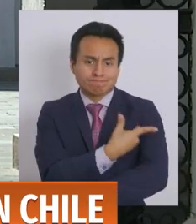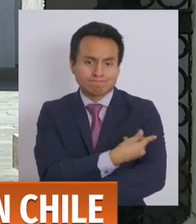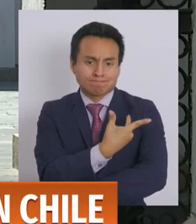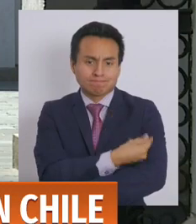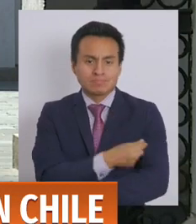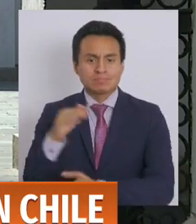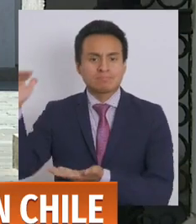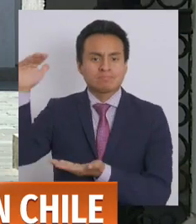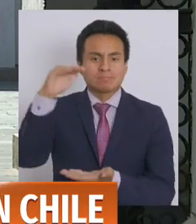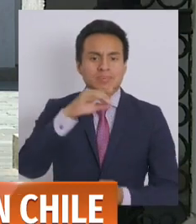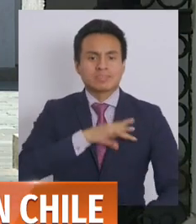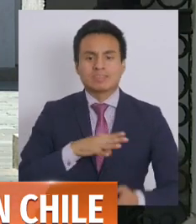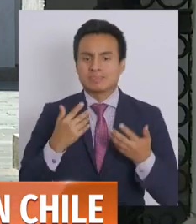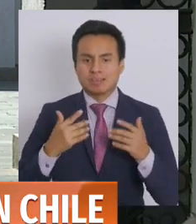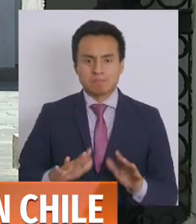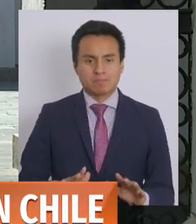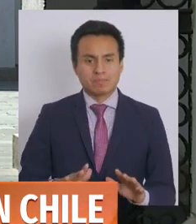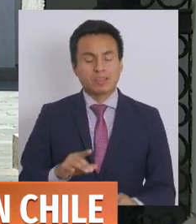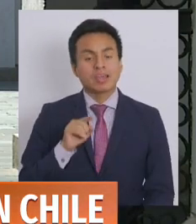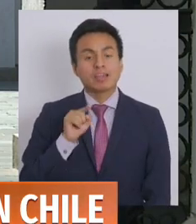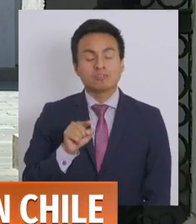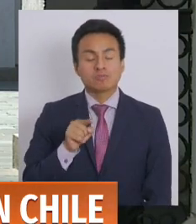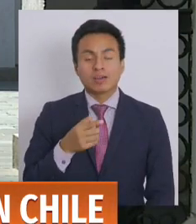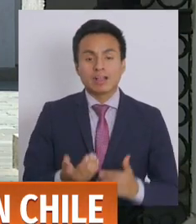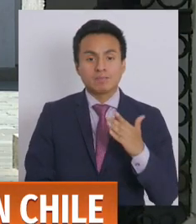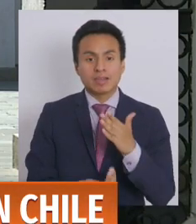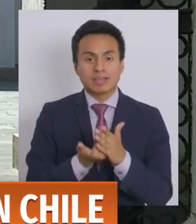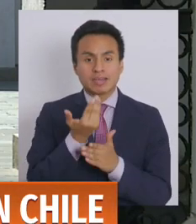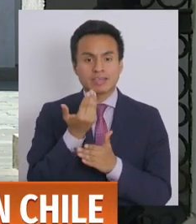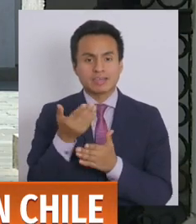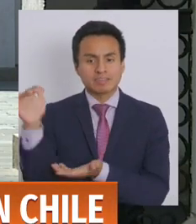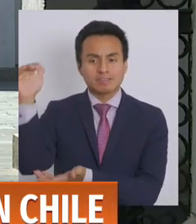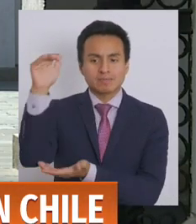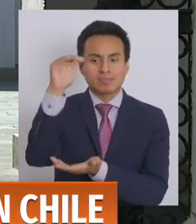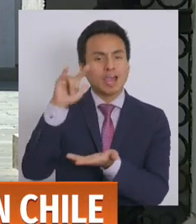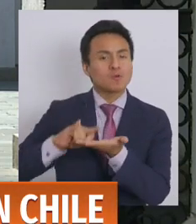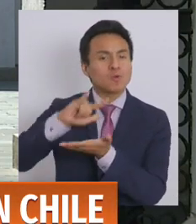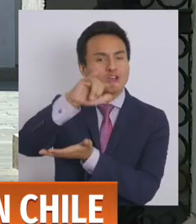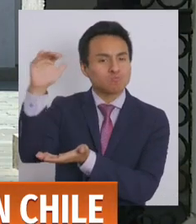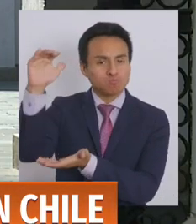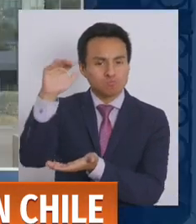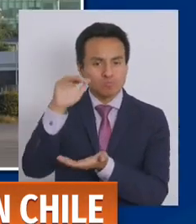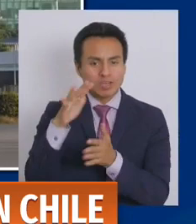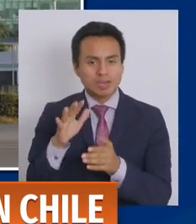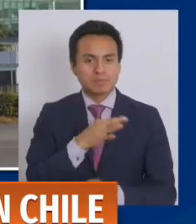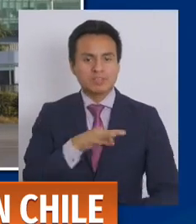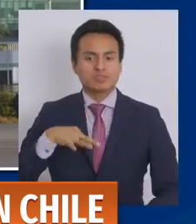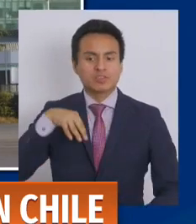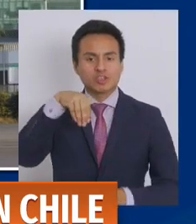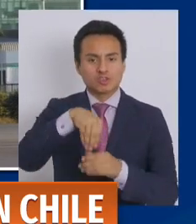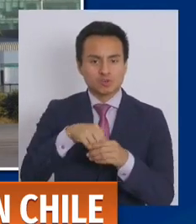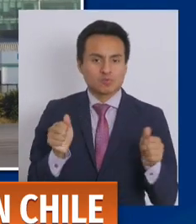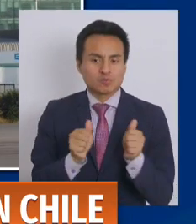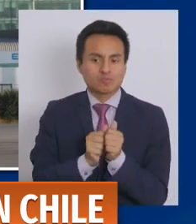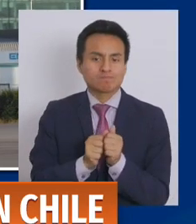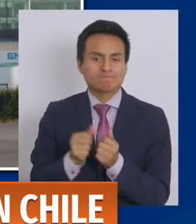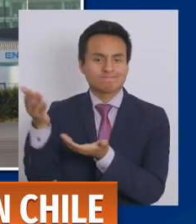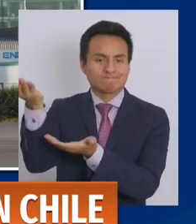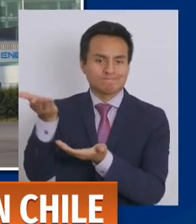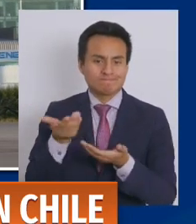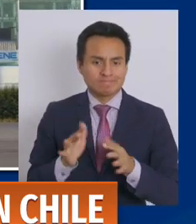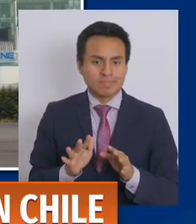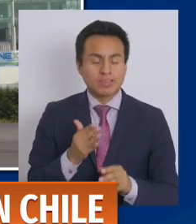arribado a nuestro país. Eso ocurrió hoy día en la mañana, lo recibimos en el aeropuerto con el ministro del Interior. Y también en la